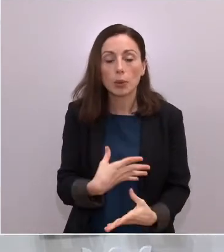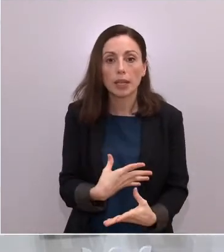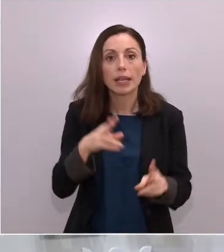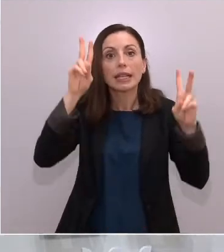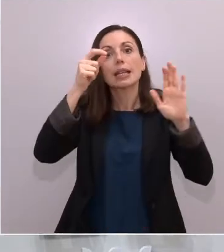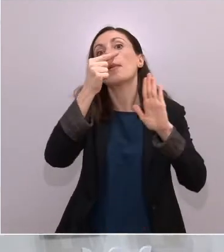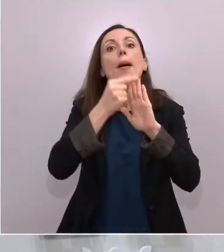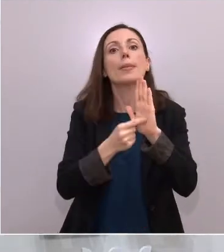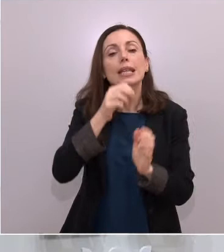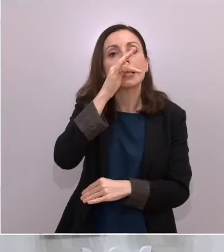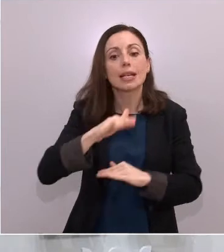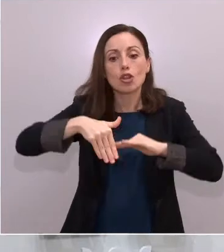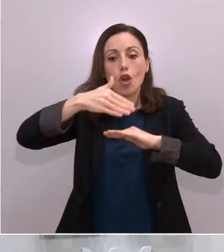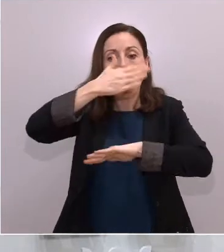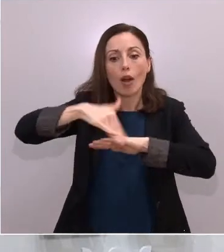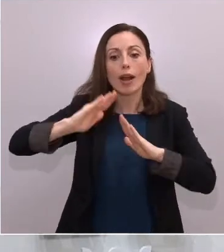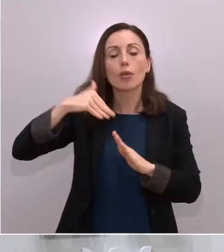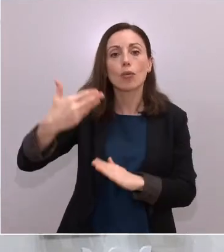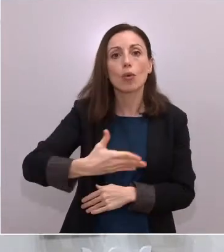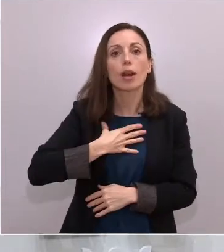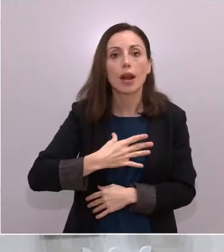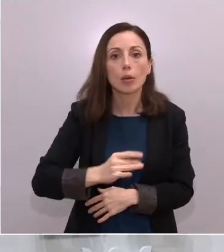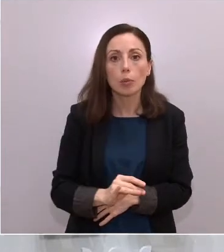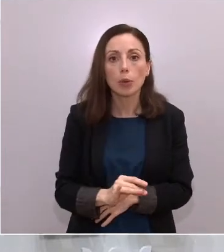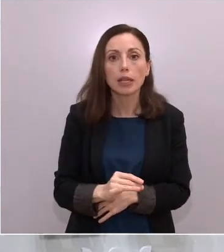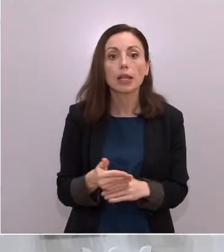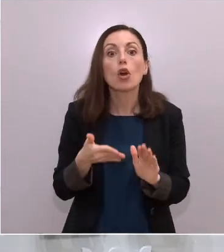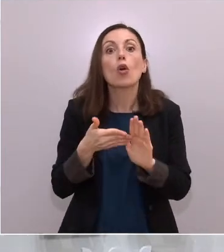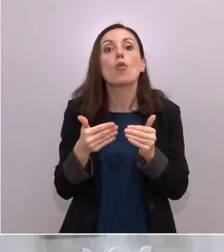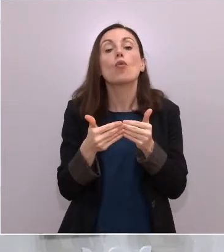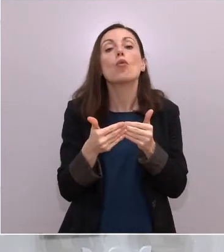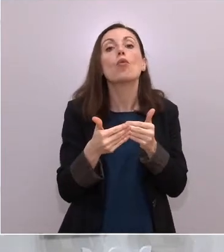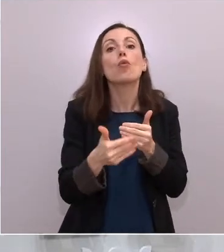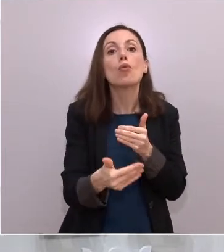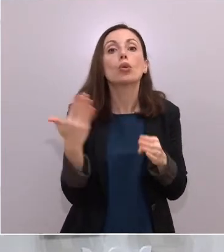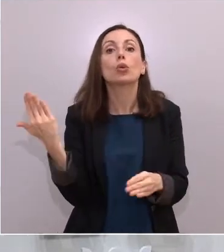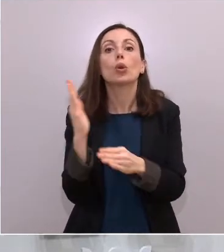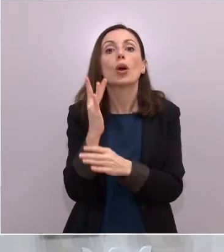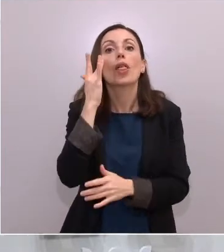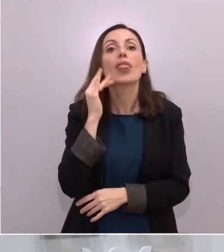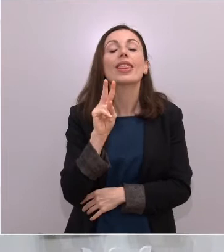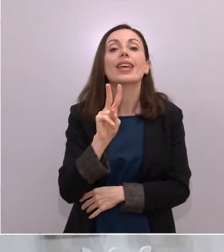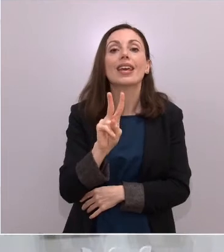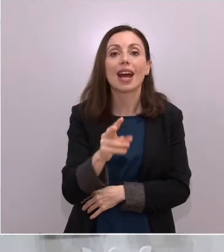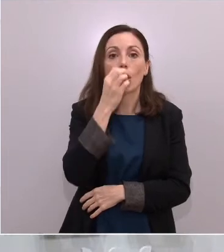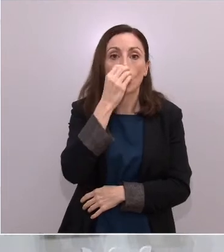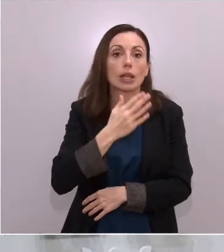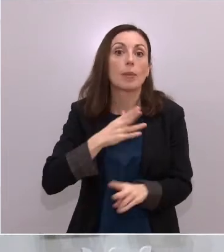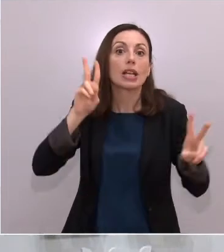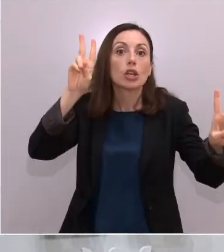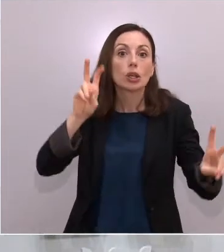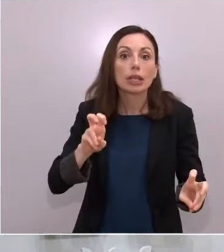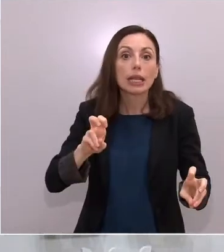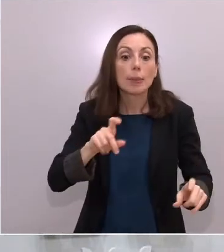medida de que salgan los niños a la calle, pues se puede plantear para el día 2 la medida de poder